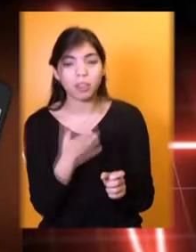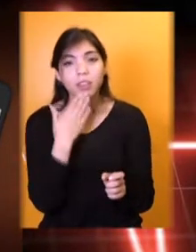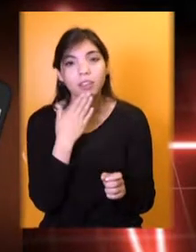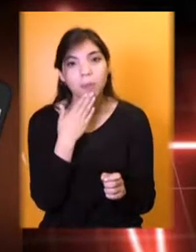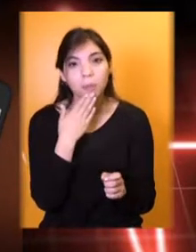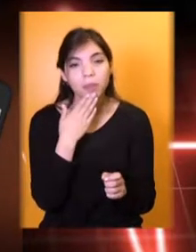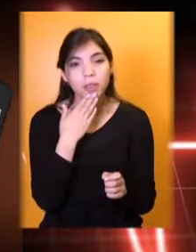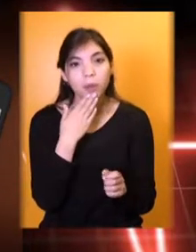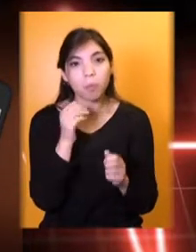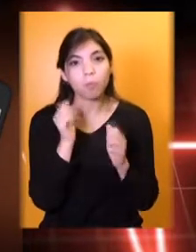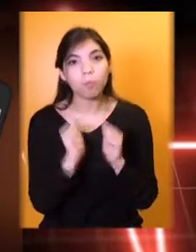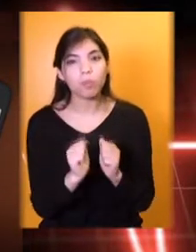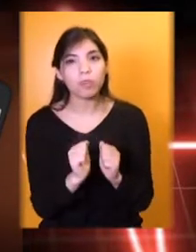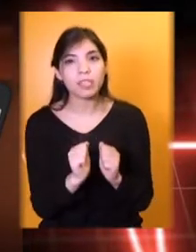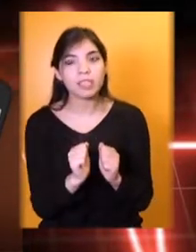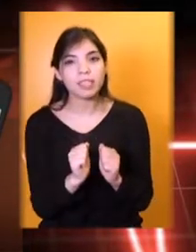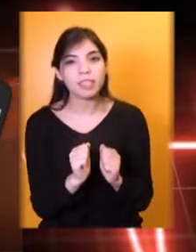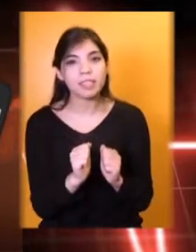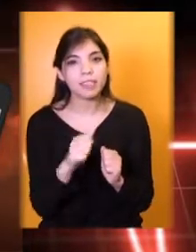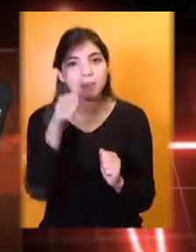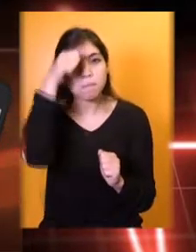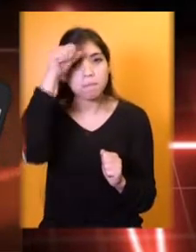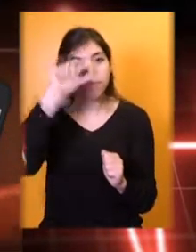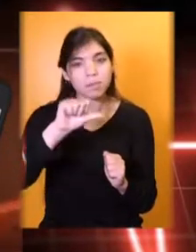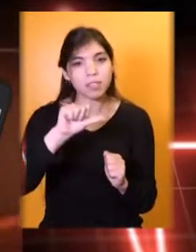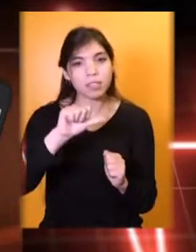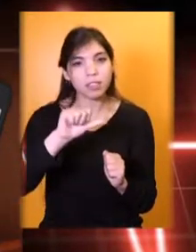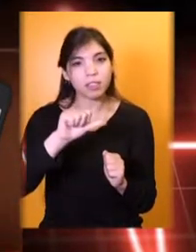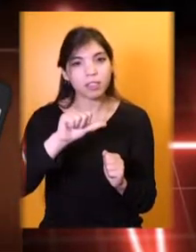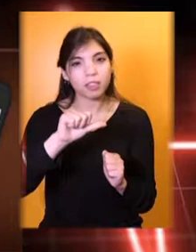Esa es la más baja y la pena del delito de